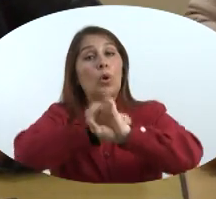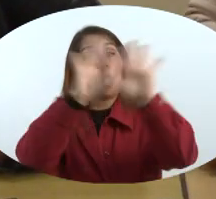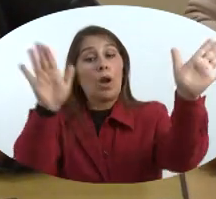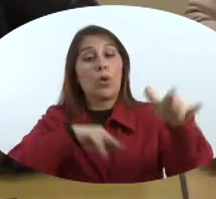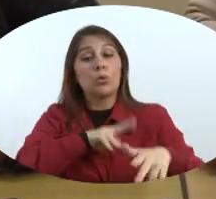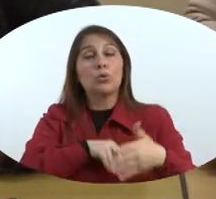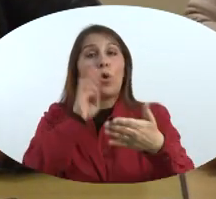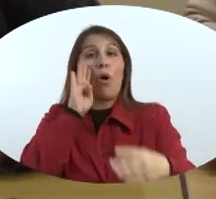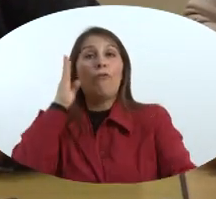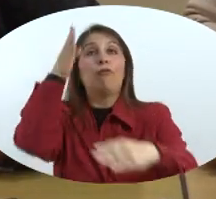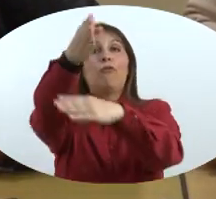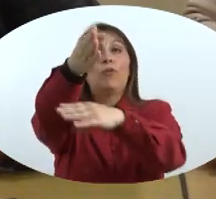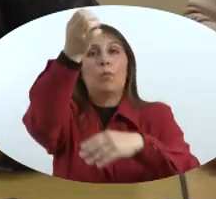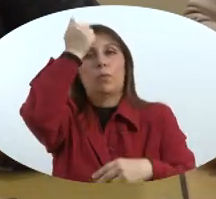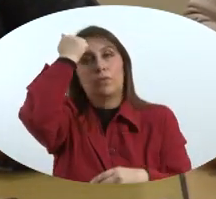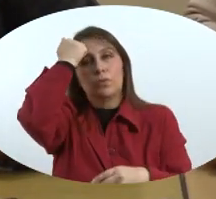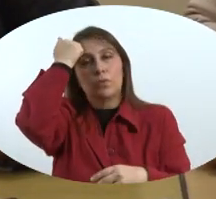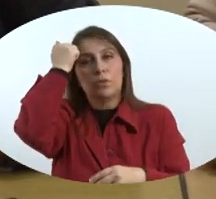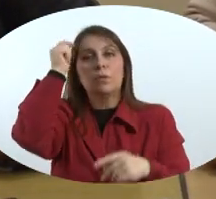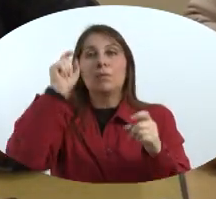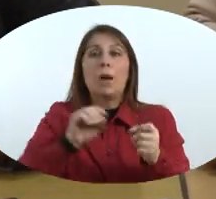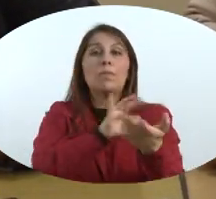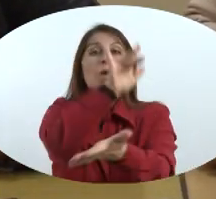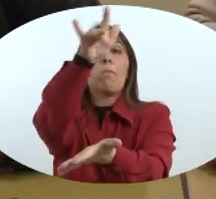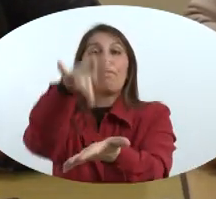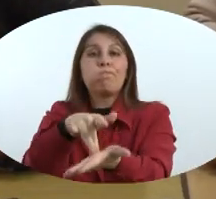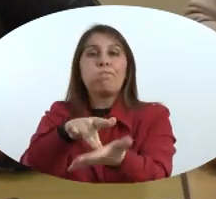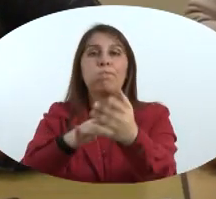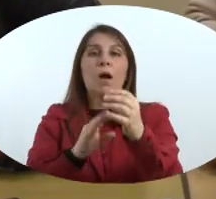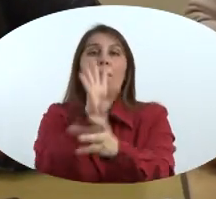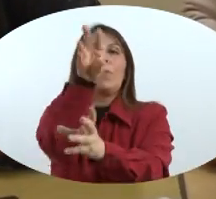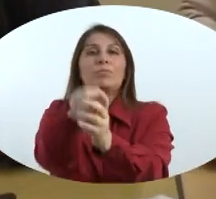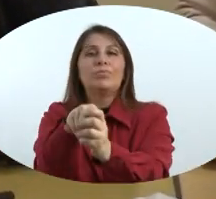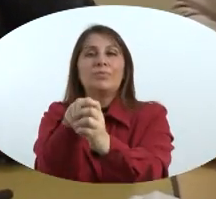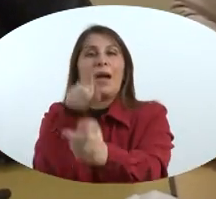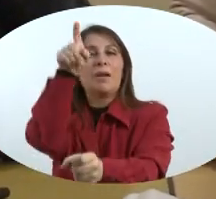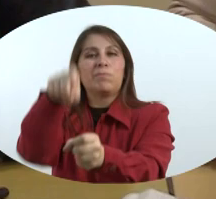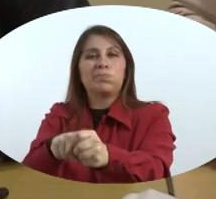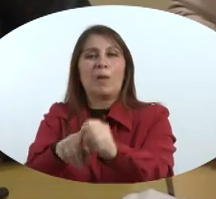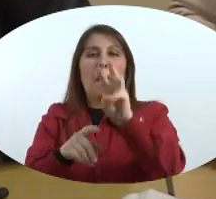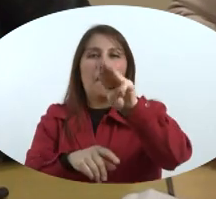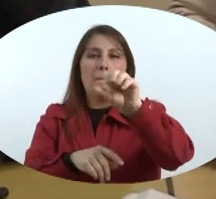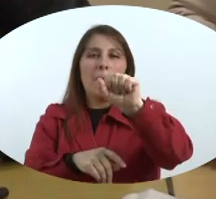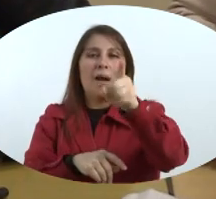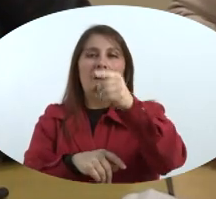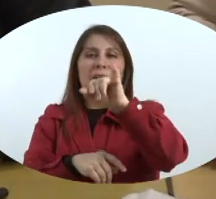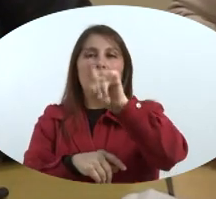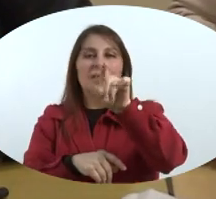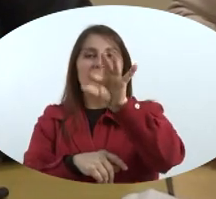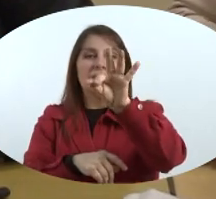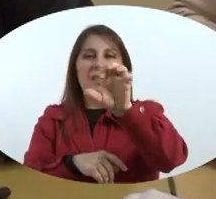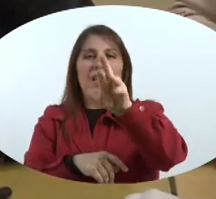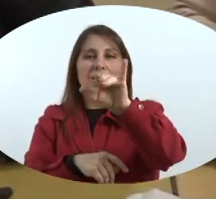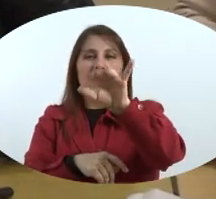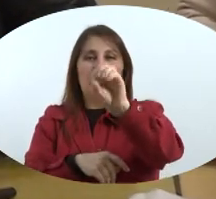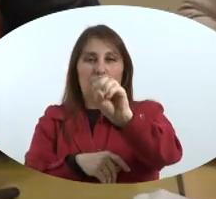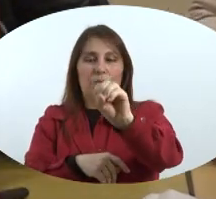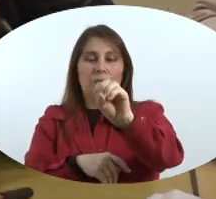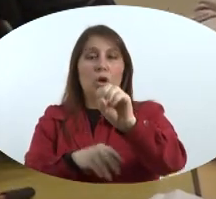futuros educadores pues vamos a estar presentes en el magisterio colombiano nosotros hablamos de una gran